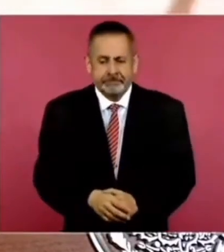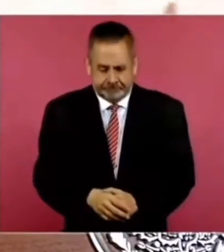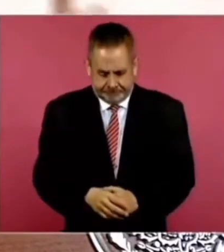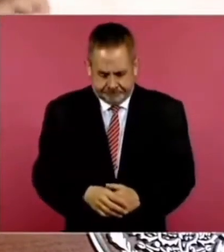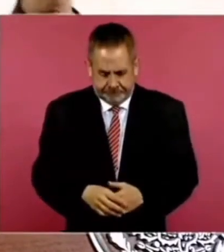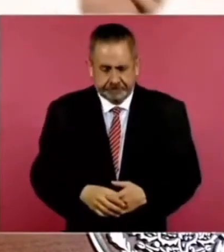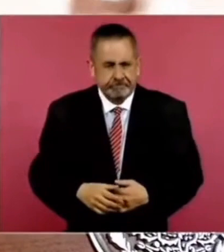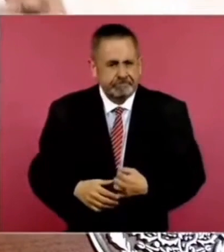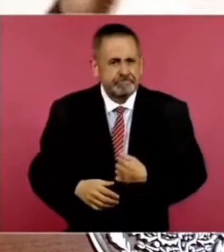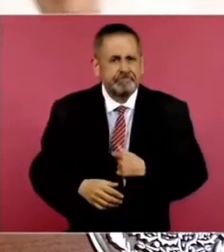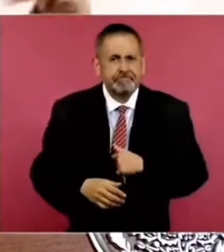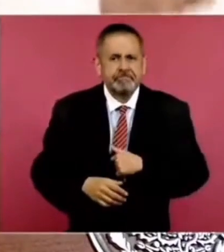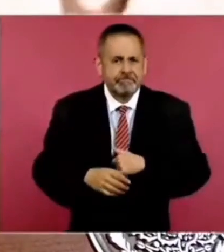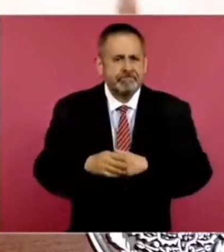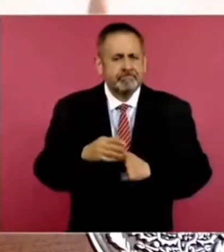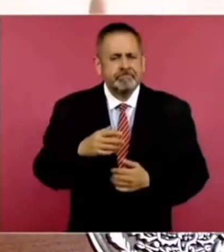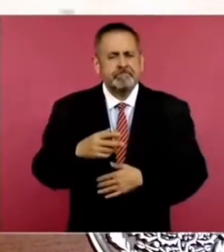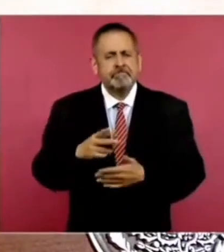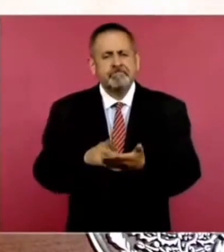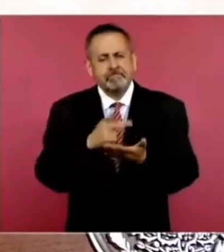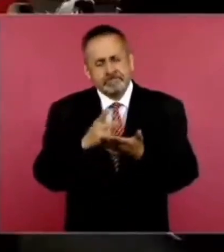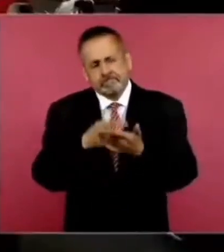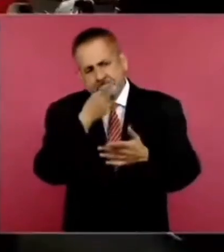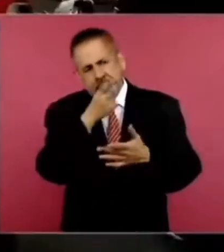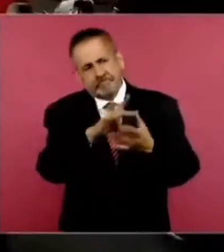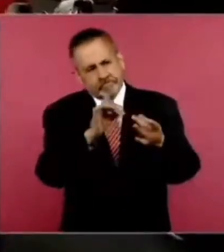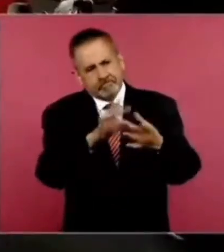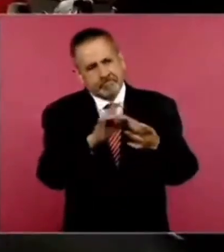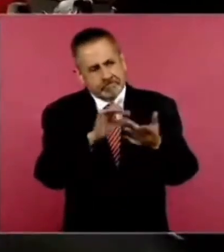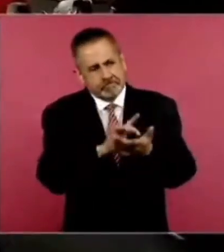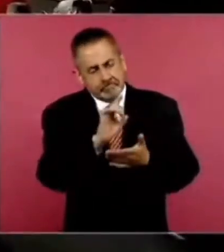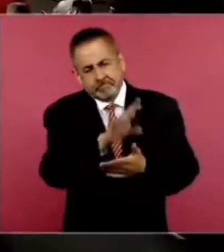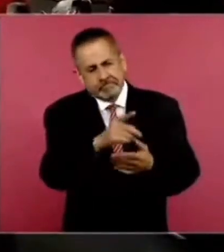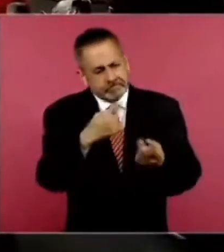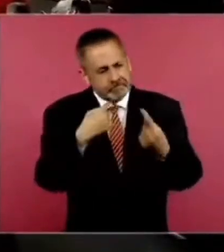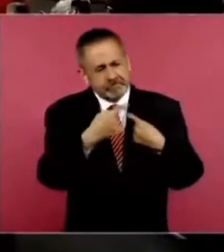Entonces, todo eso es lo que ahora